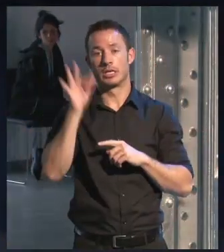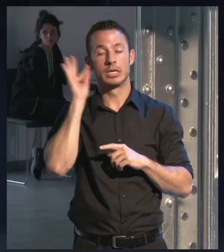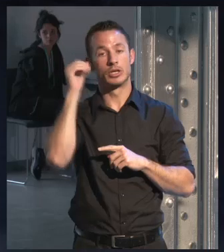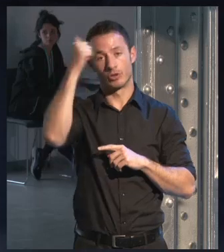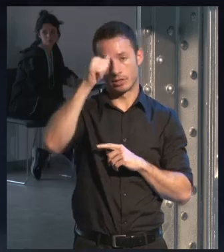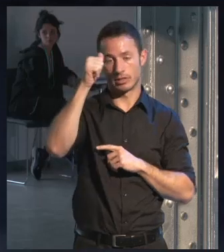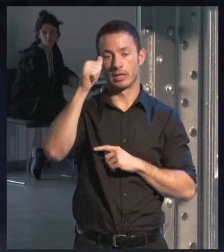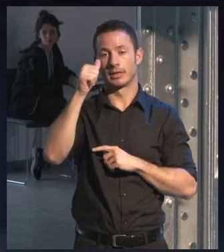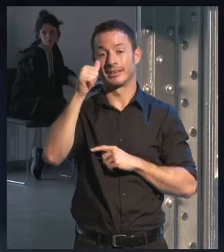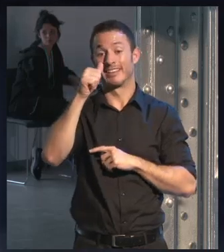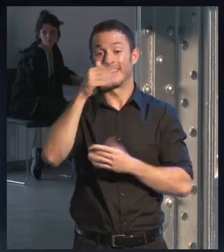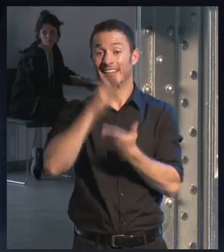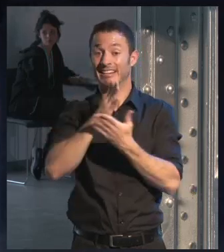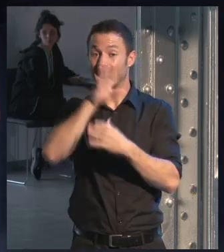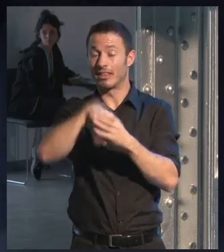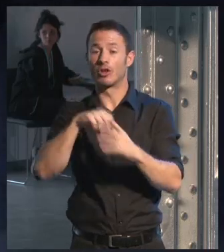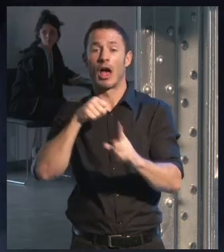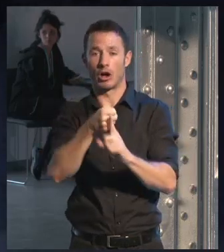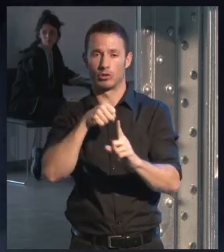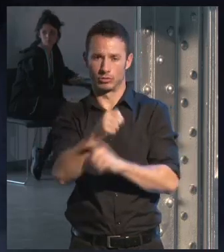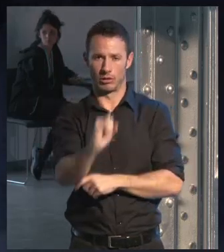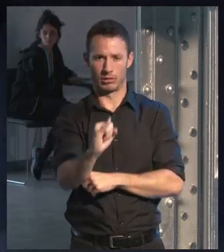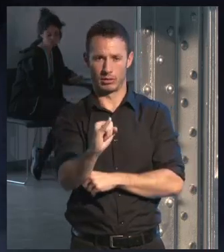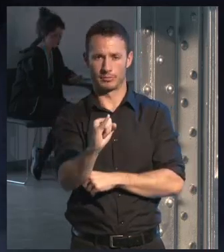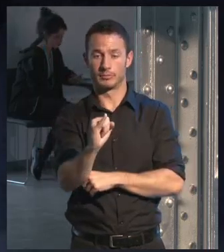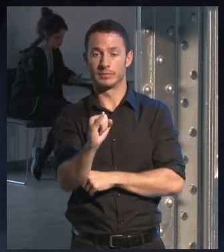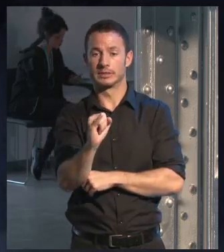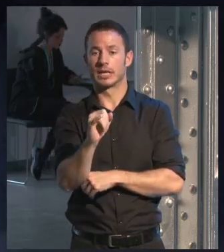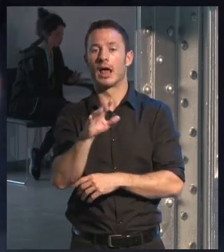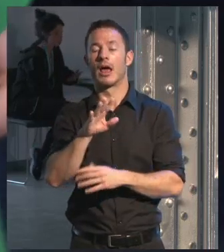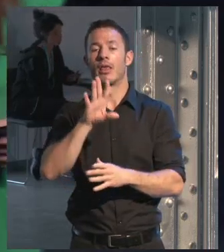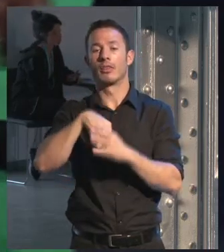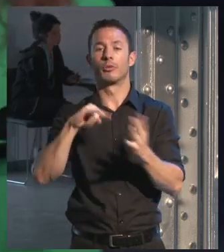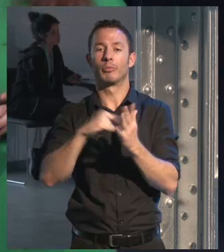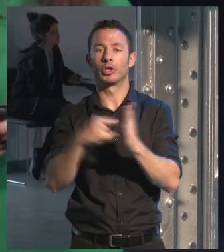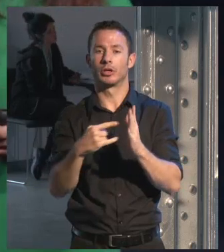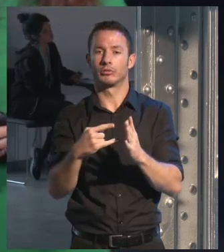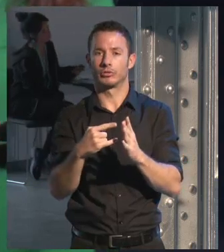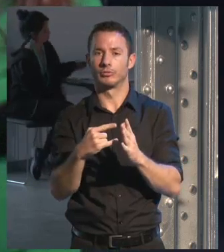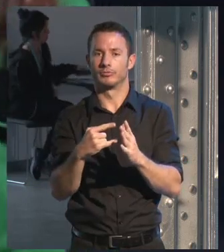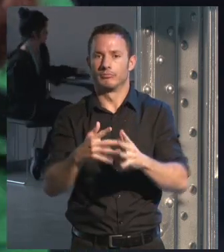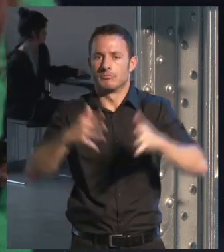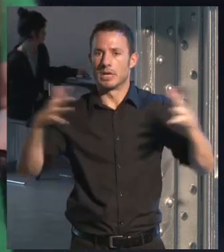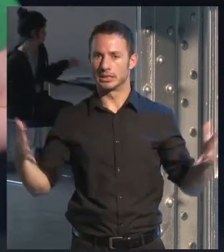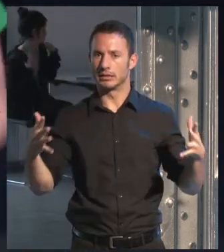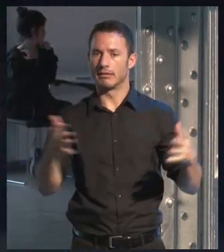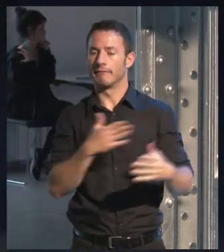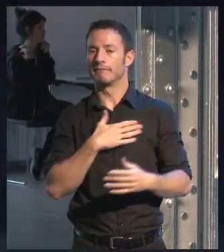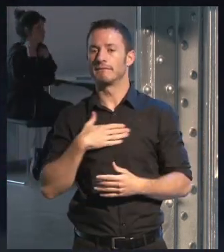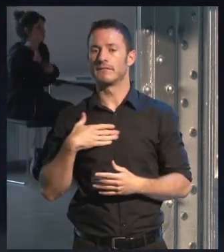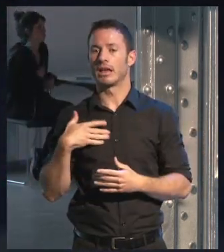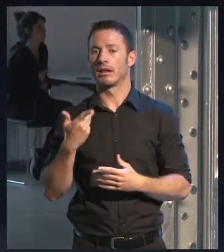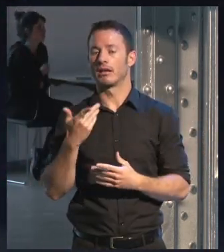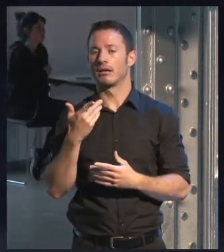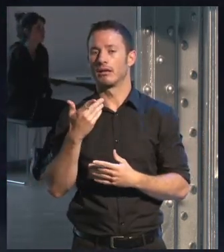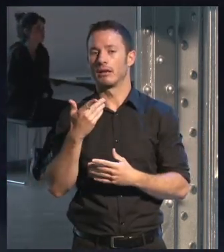acoso en clase. Es parte de un proyecto mucho más ambicioso que lo que busca es que se implante un